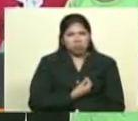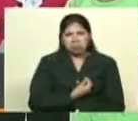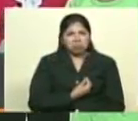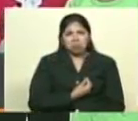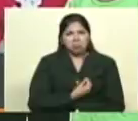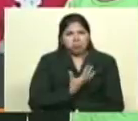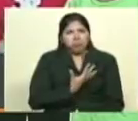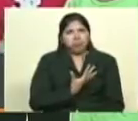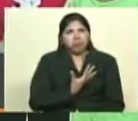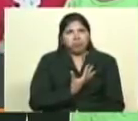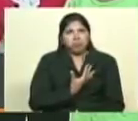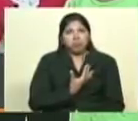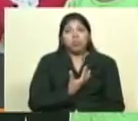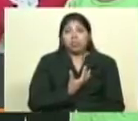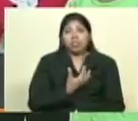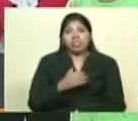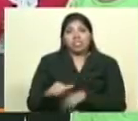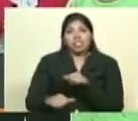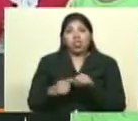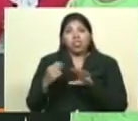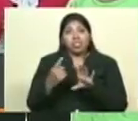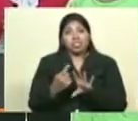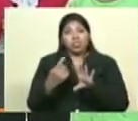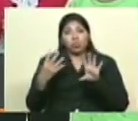Todo el siglo XIX de traiciones.